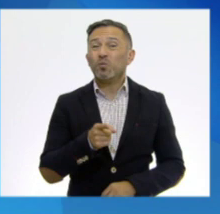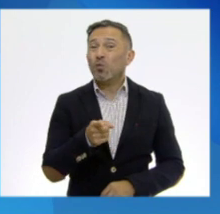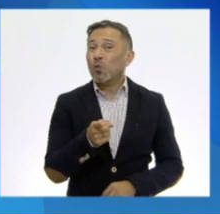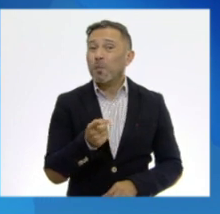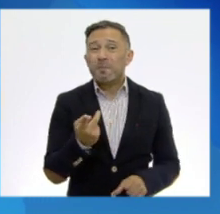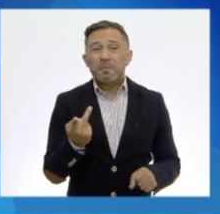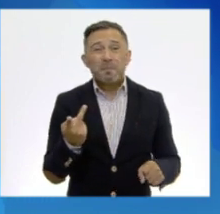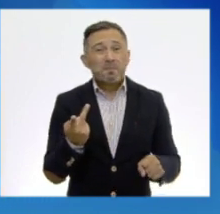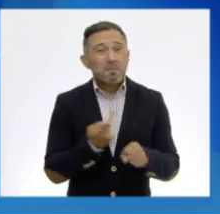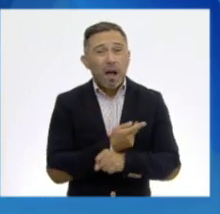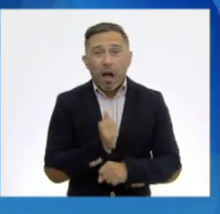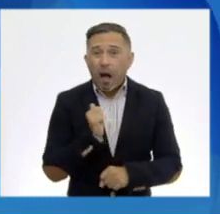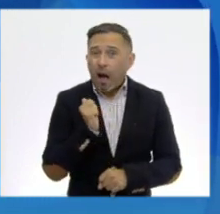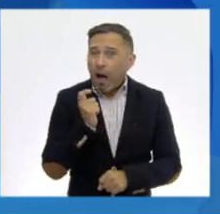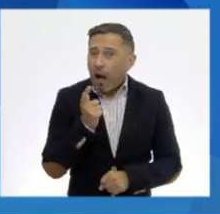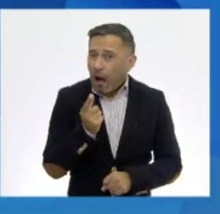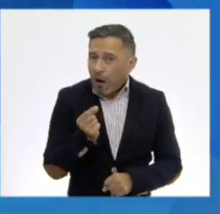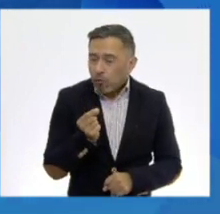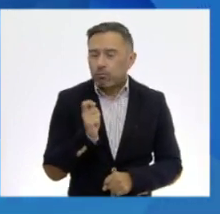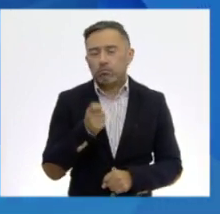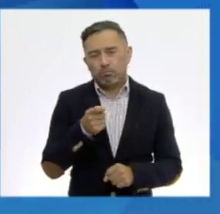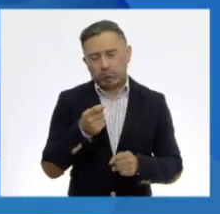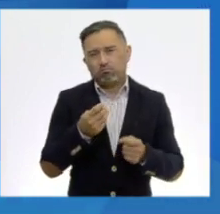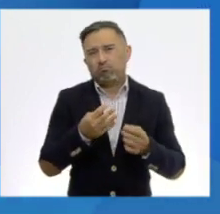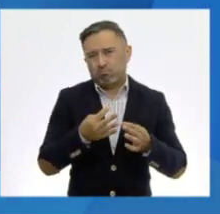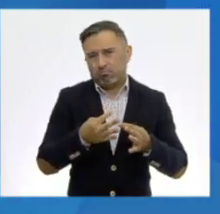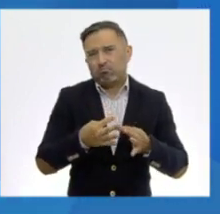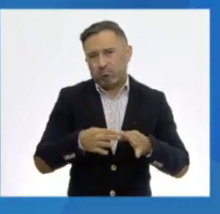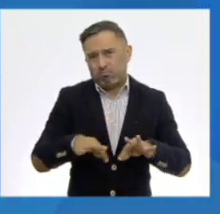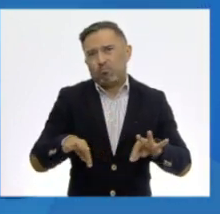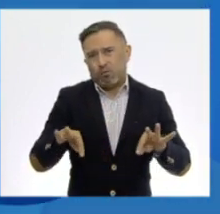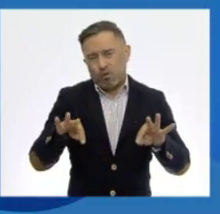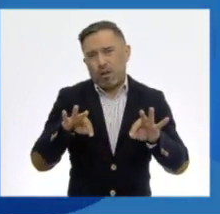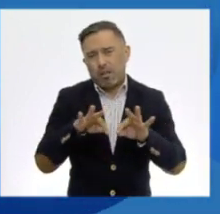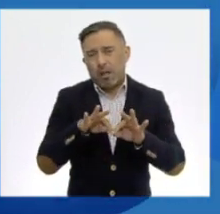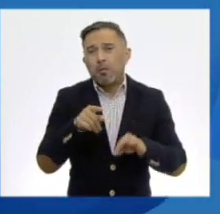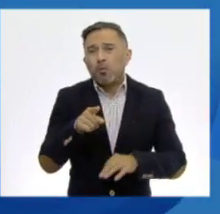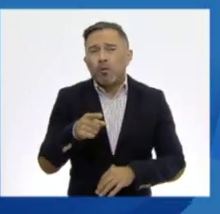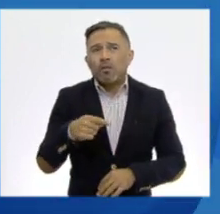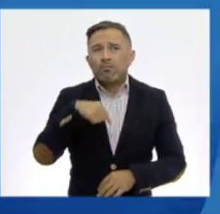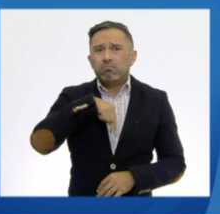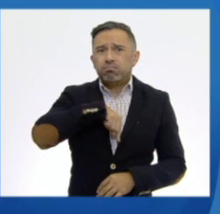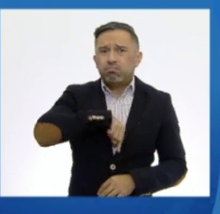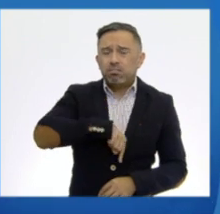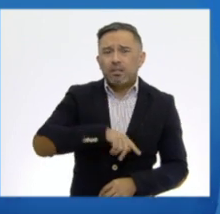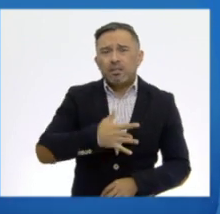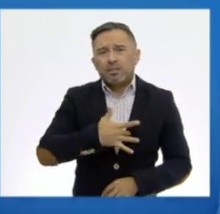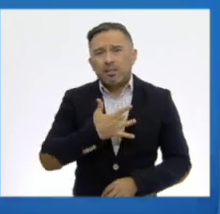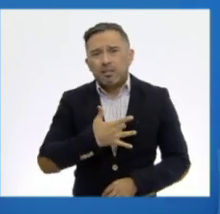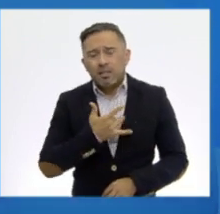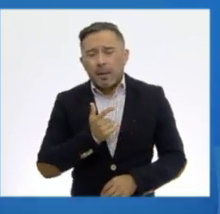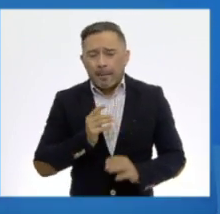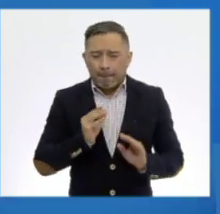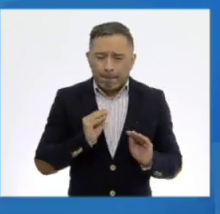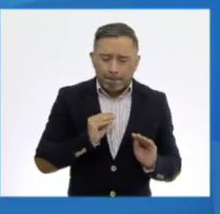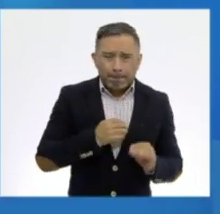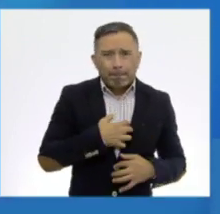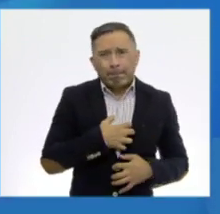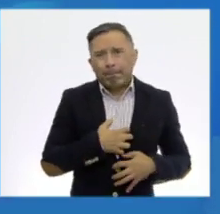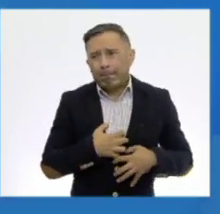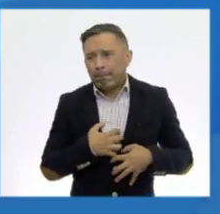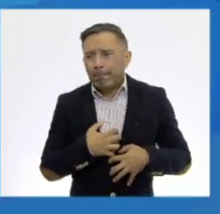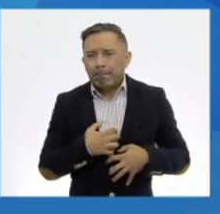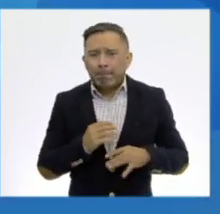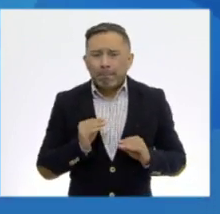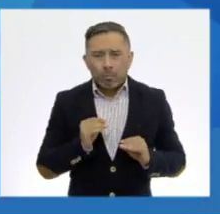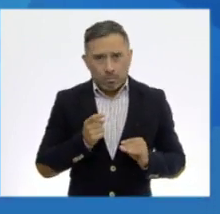es importante y por lo tanto, todo lo que sientes al respecto es válido.